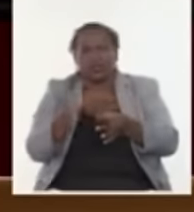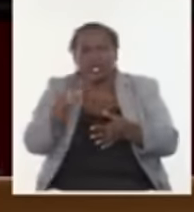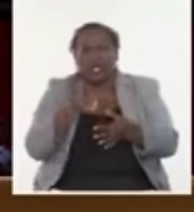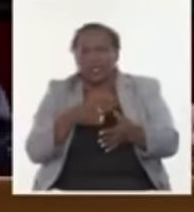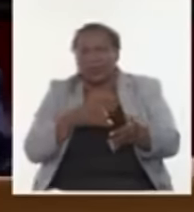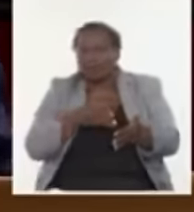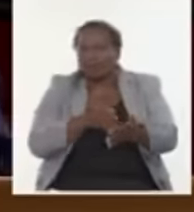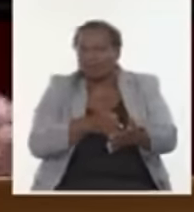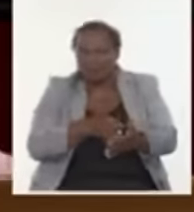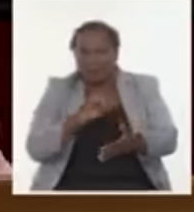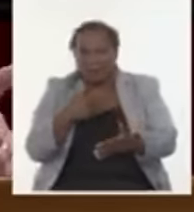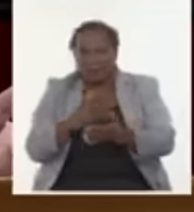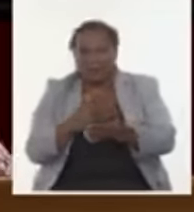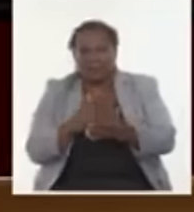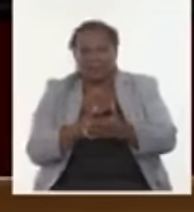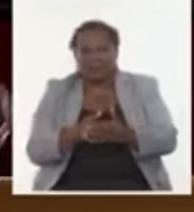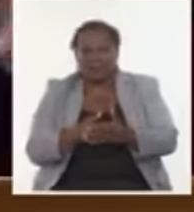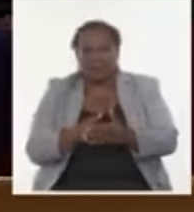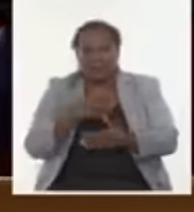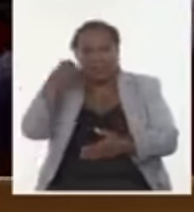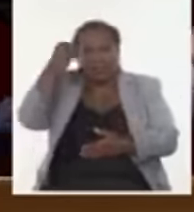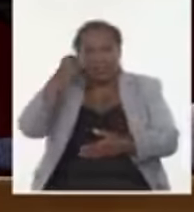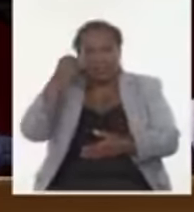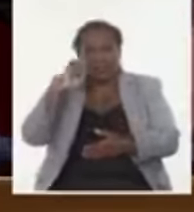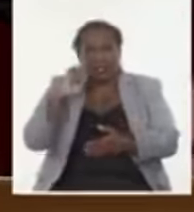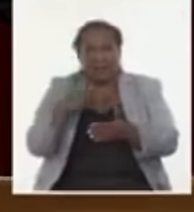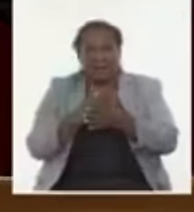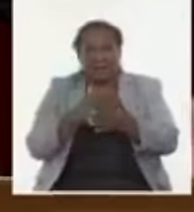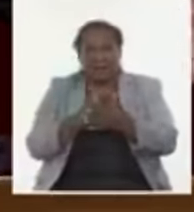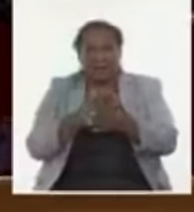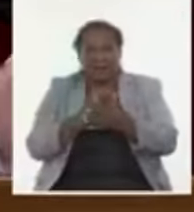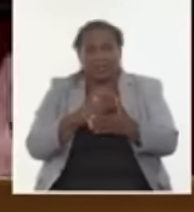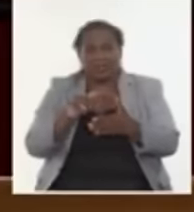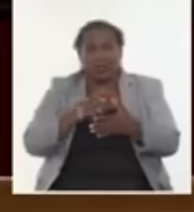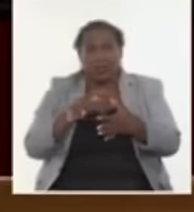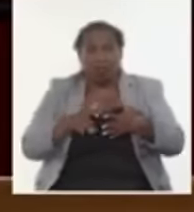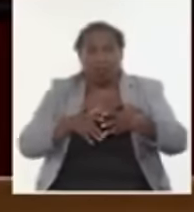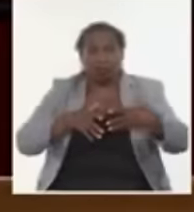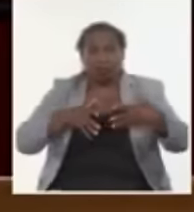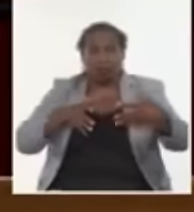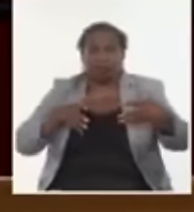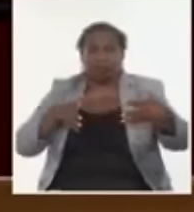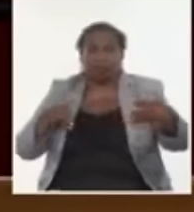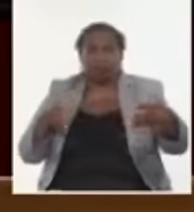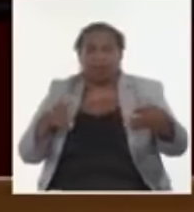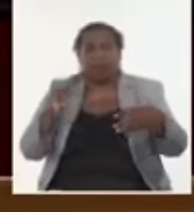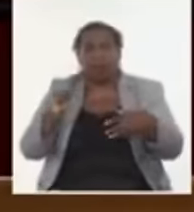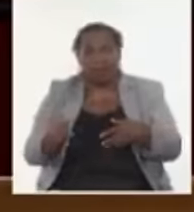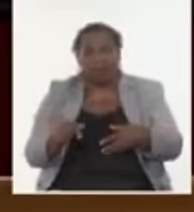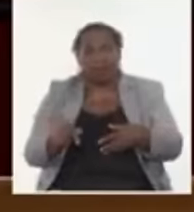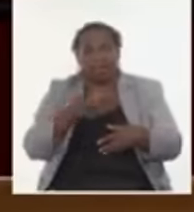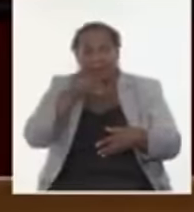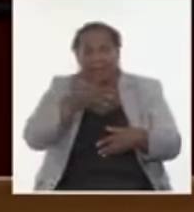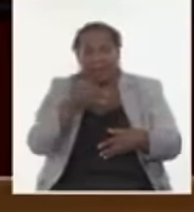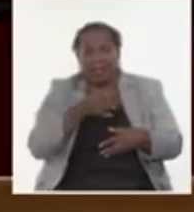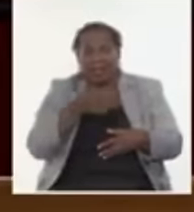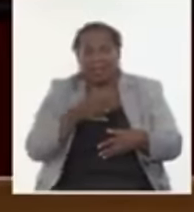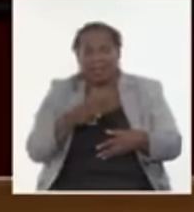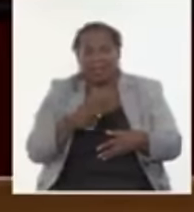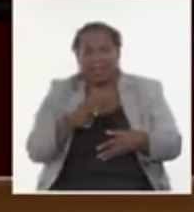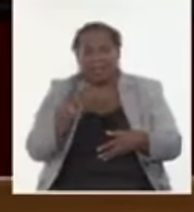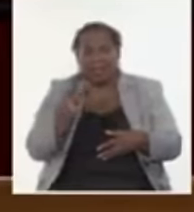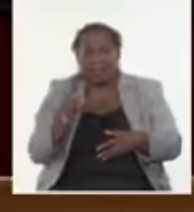empresas. Pero también tenemos que ver, muchas empresas se han convertido en monstruos grandes que también hay que ponerlo en su lugar y están colapsando la